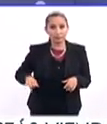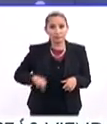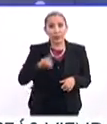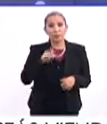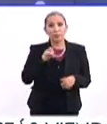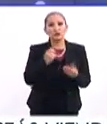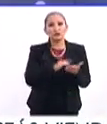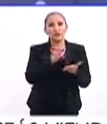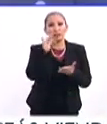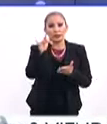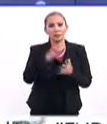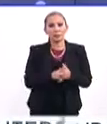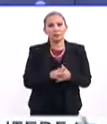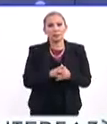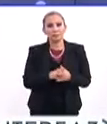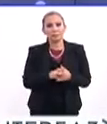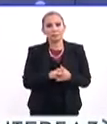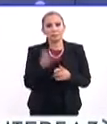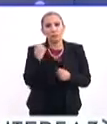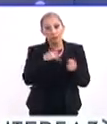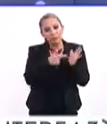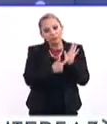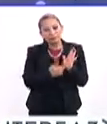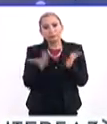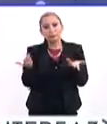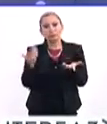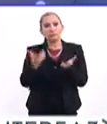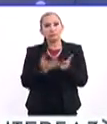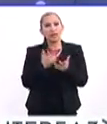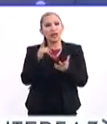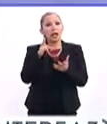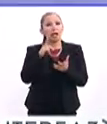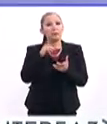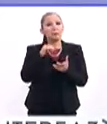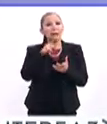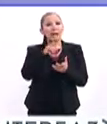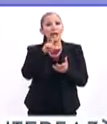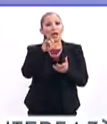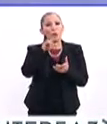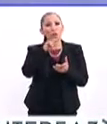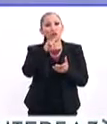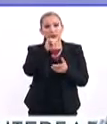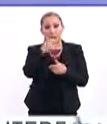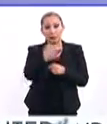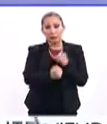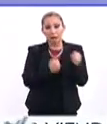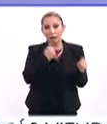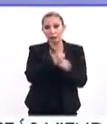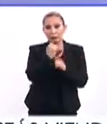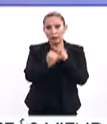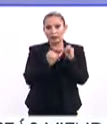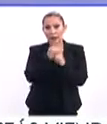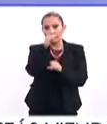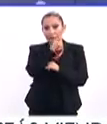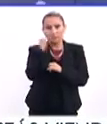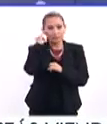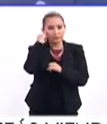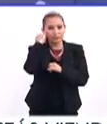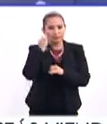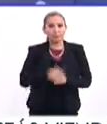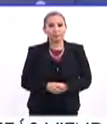Javier. Muchísimas gracias. Javier, como siempre. Gracias por traernos de nueva cuenta a Miguel León Portilla en este año, sí, el Año Internacional de las Lenguas